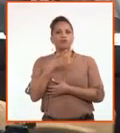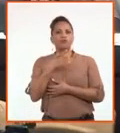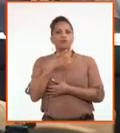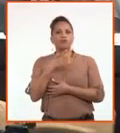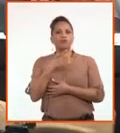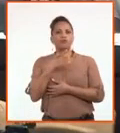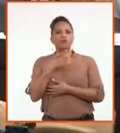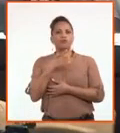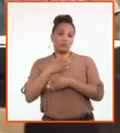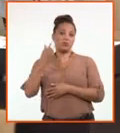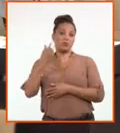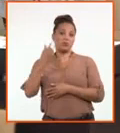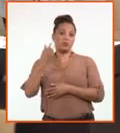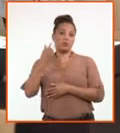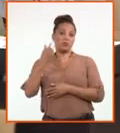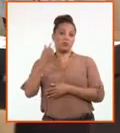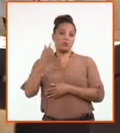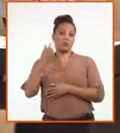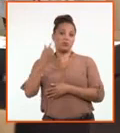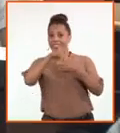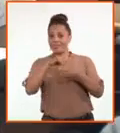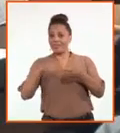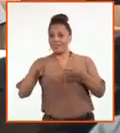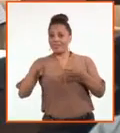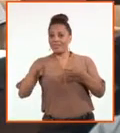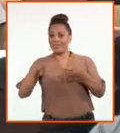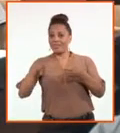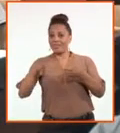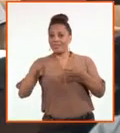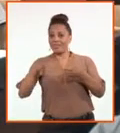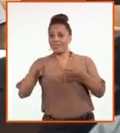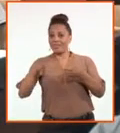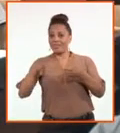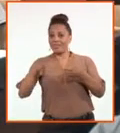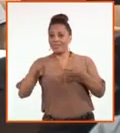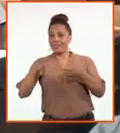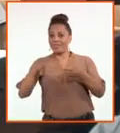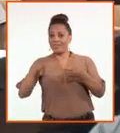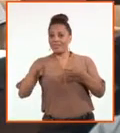como personas habemos en este plenario. Imagínense cuánto no habrá